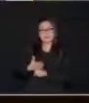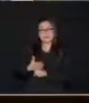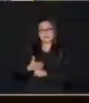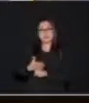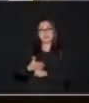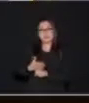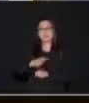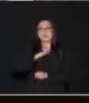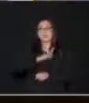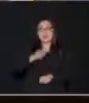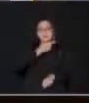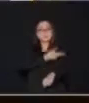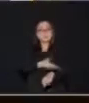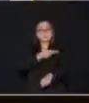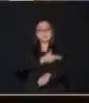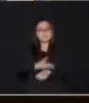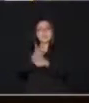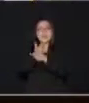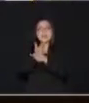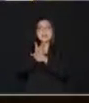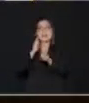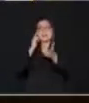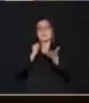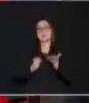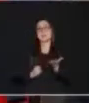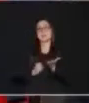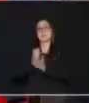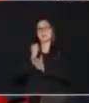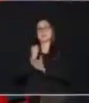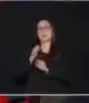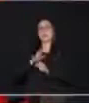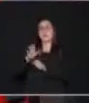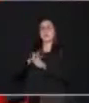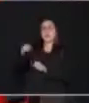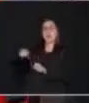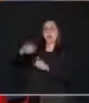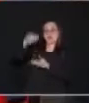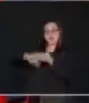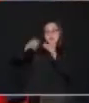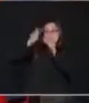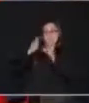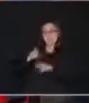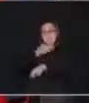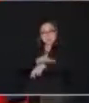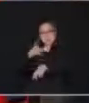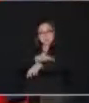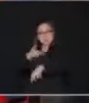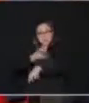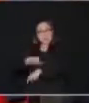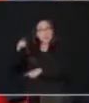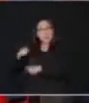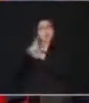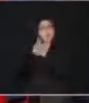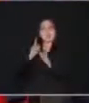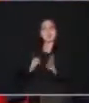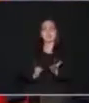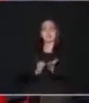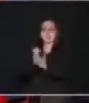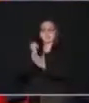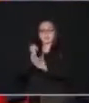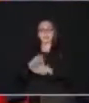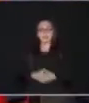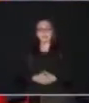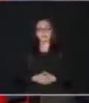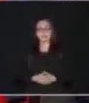gestionar recursos para sus estados, y de esos recursos de 200, de 250, 300 millones